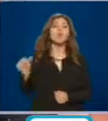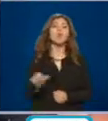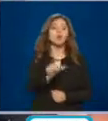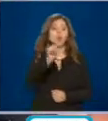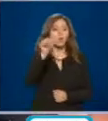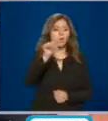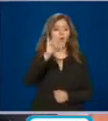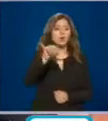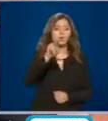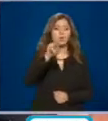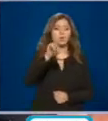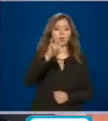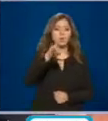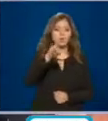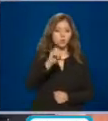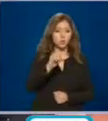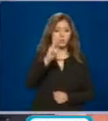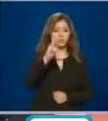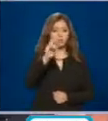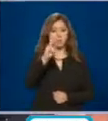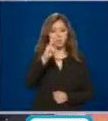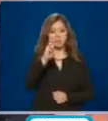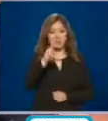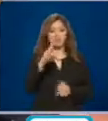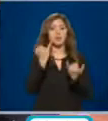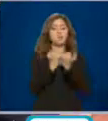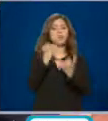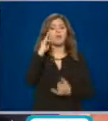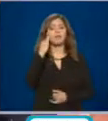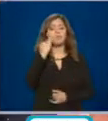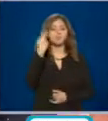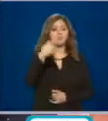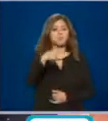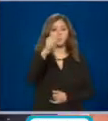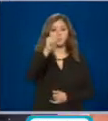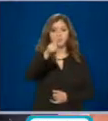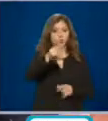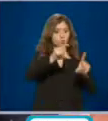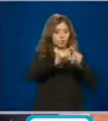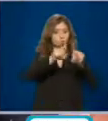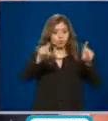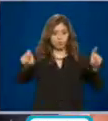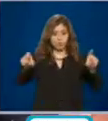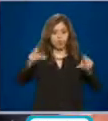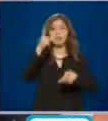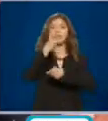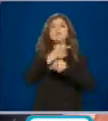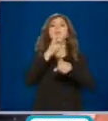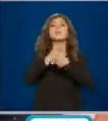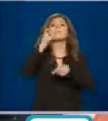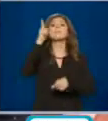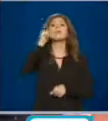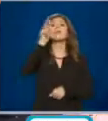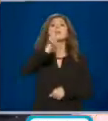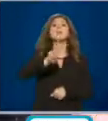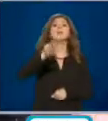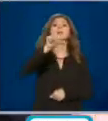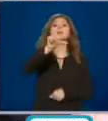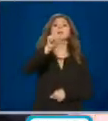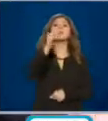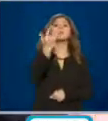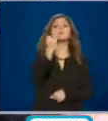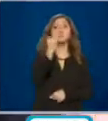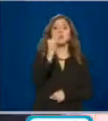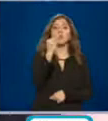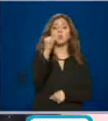@JuliusPopper, Instagram, Julius Popper, y Facebook también, que es Julius Popper. Y la invitación es mañana viernes 16 de junio, a eso